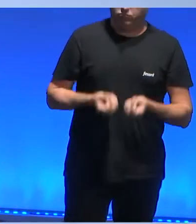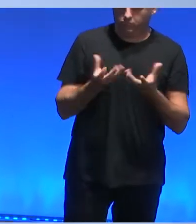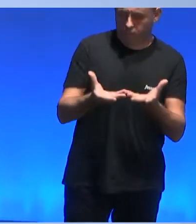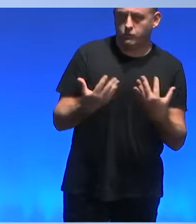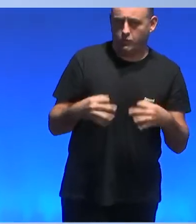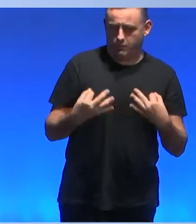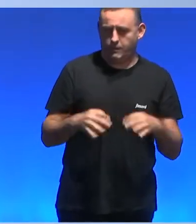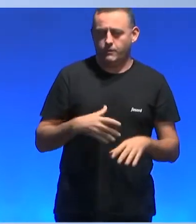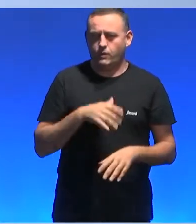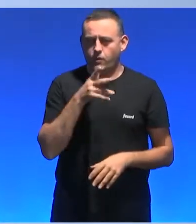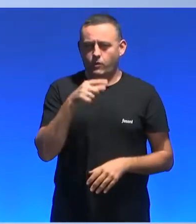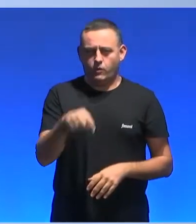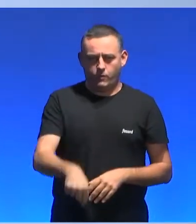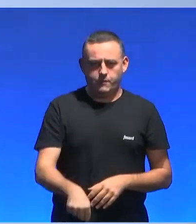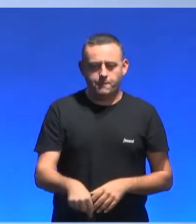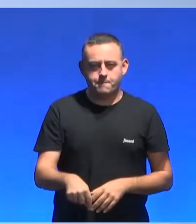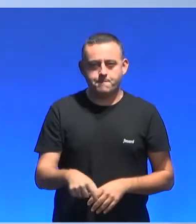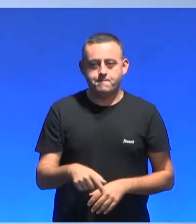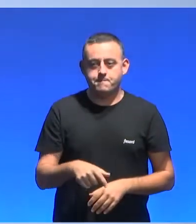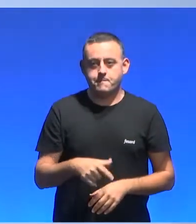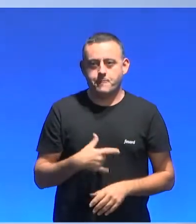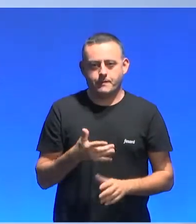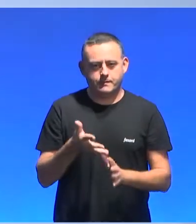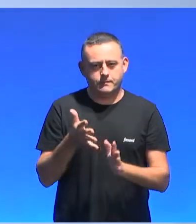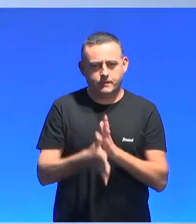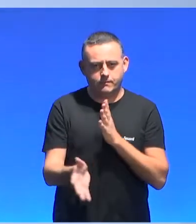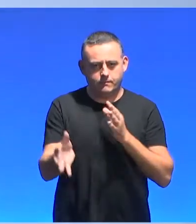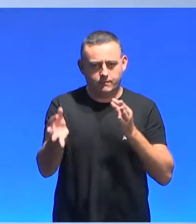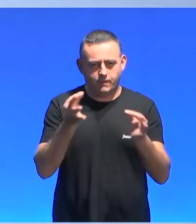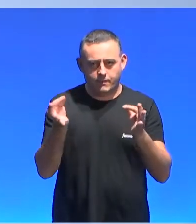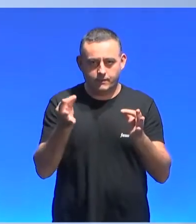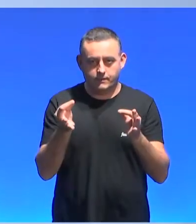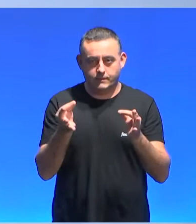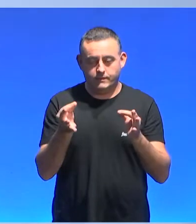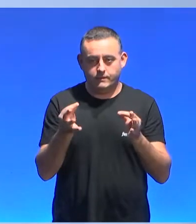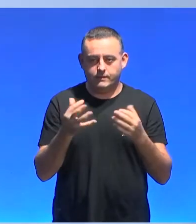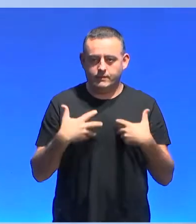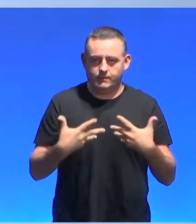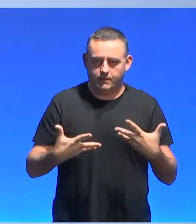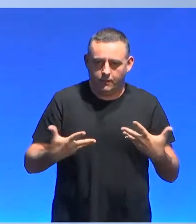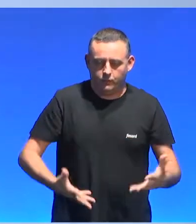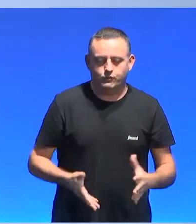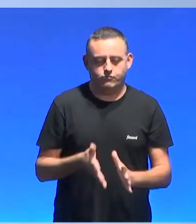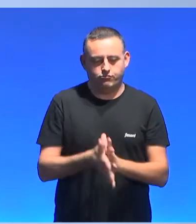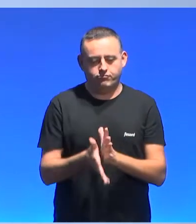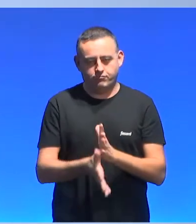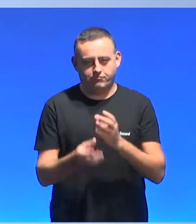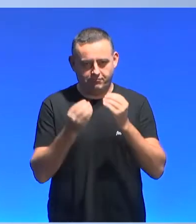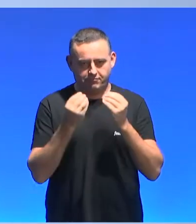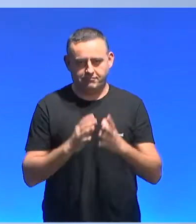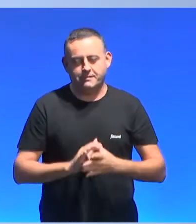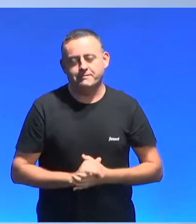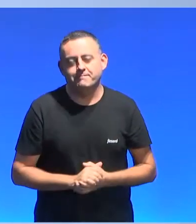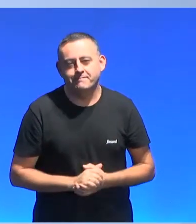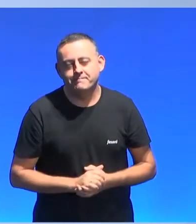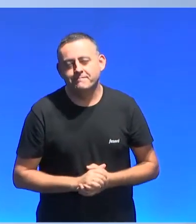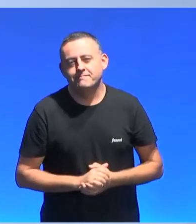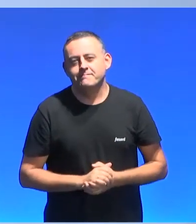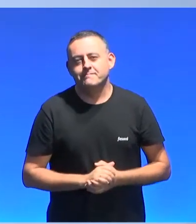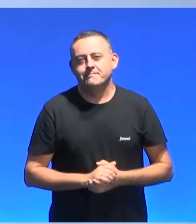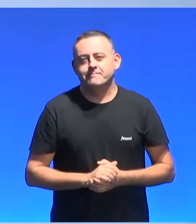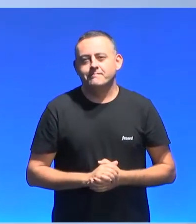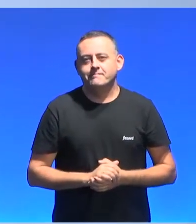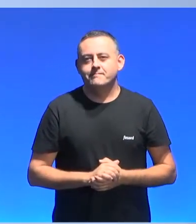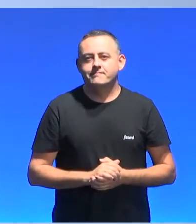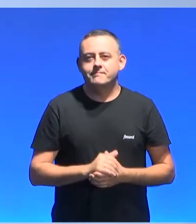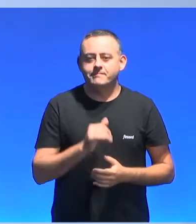hoy me habéis dejado ya dar unas pinceladas, ya me he quedado así un poquito a gusto de poder decir alguna cosa. Y hoy sí vamos a